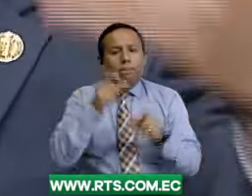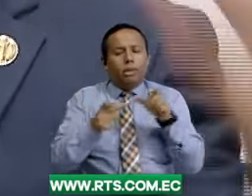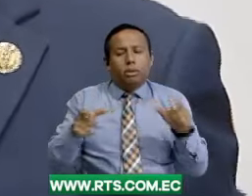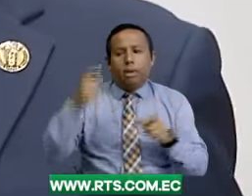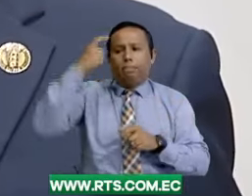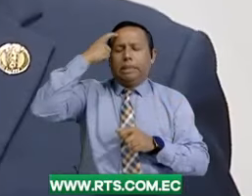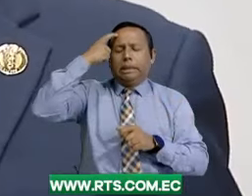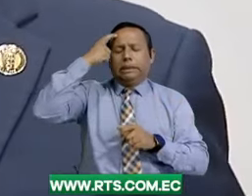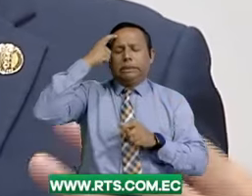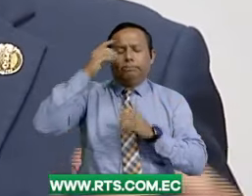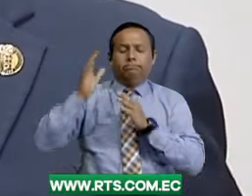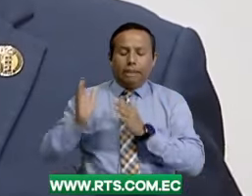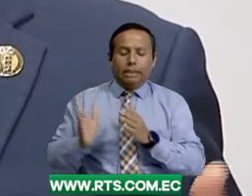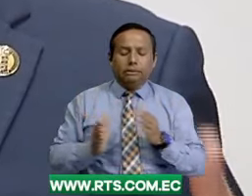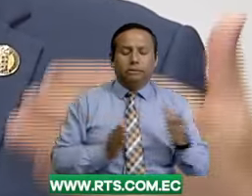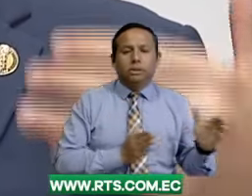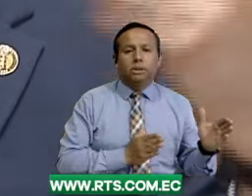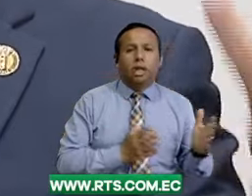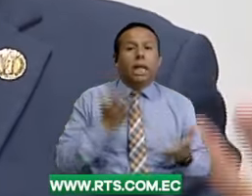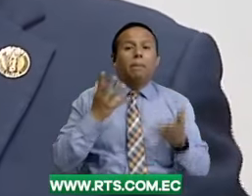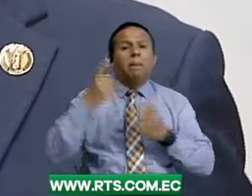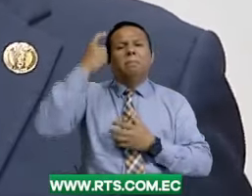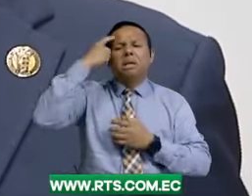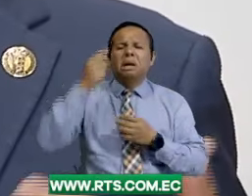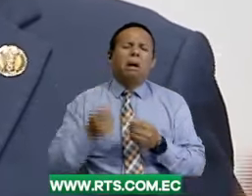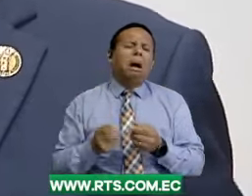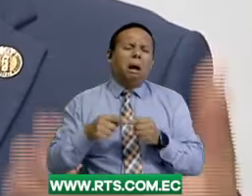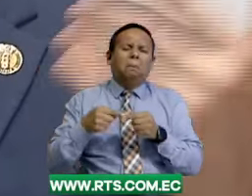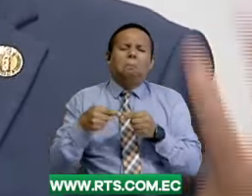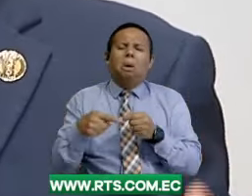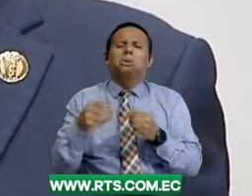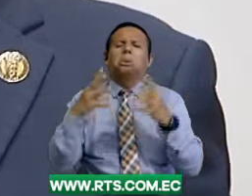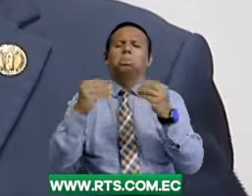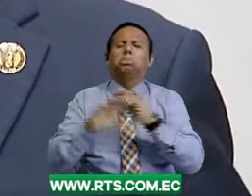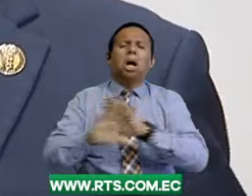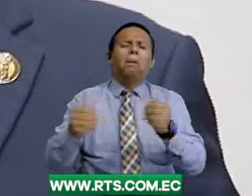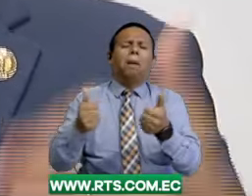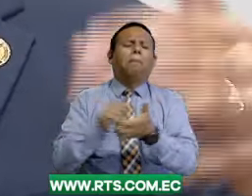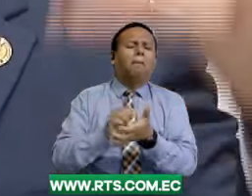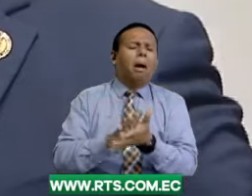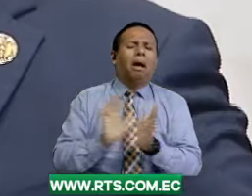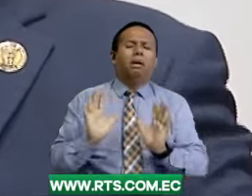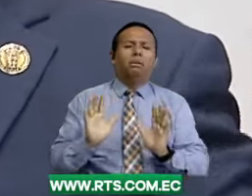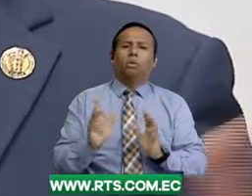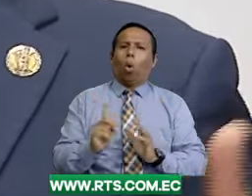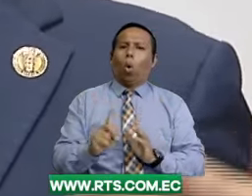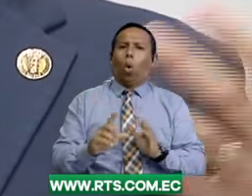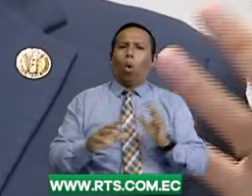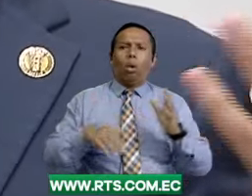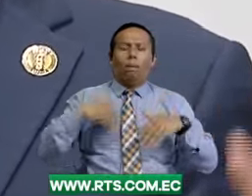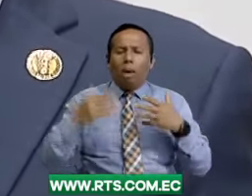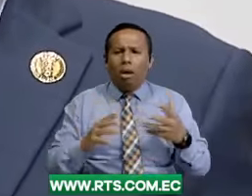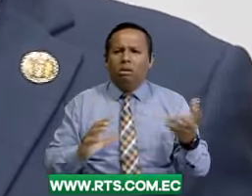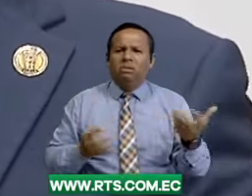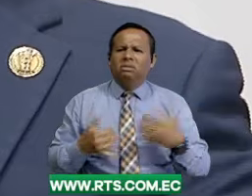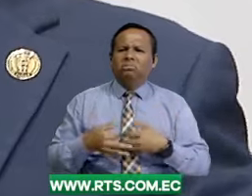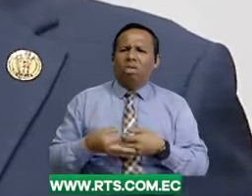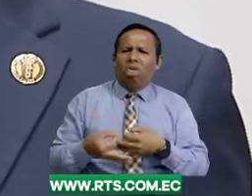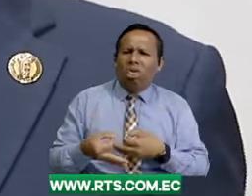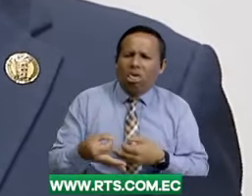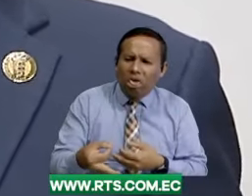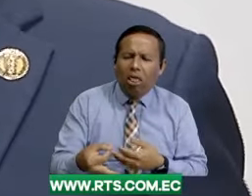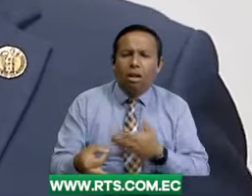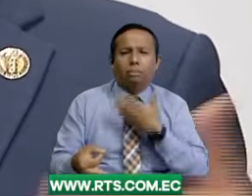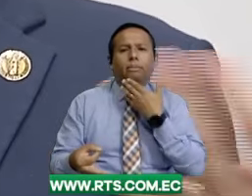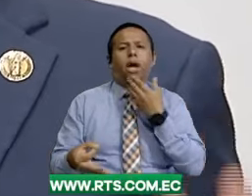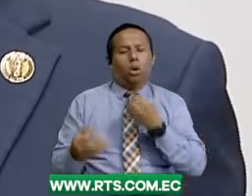preparar. Lo peor que puede pasar es que la gente no se programe o que haya incertidumbre o que haya una falsa expectativa de que las cosas van a mejorar o que van a durar